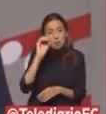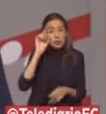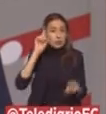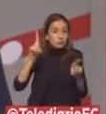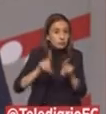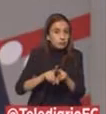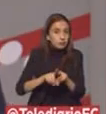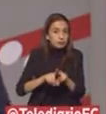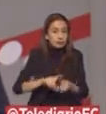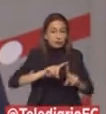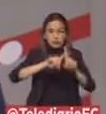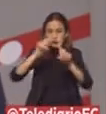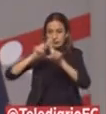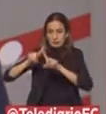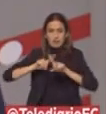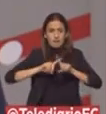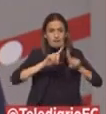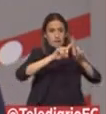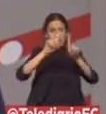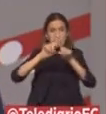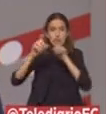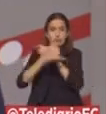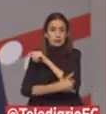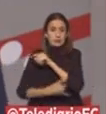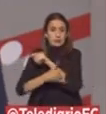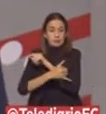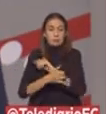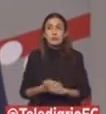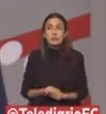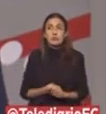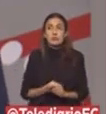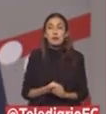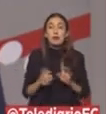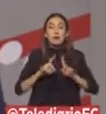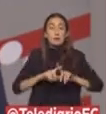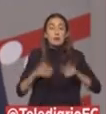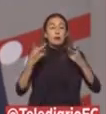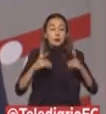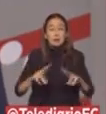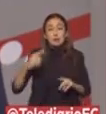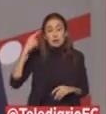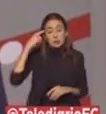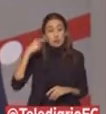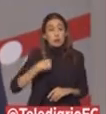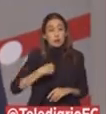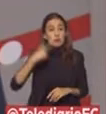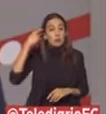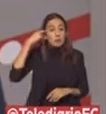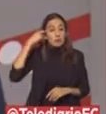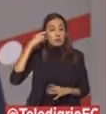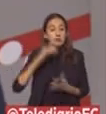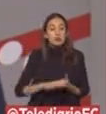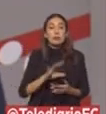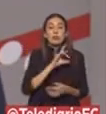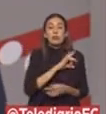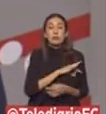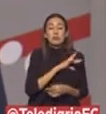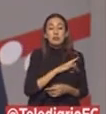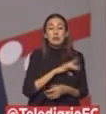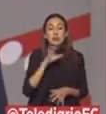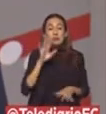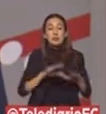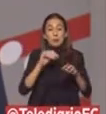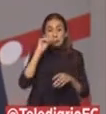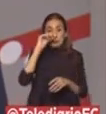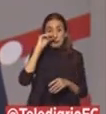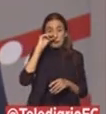libre comercio con diversos países tres grados laterales de comercio pero creo que el otro lado chile tiene adolece de